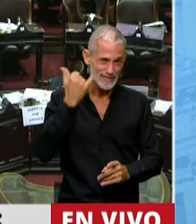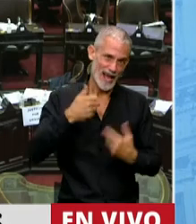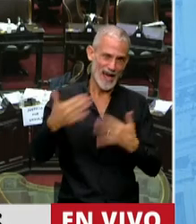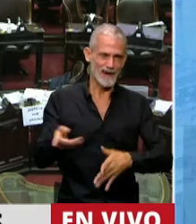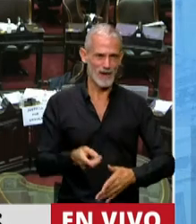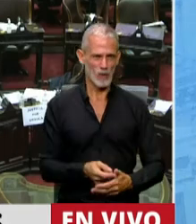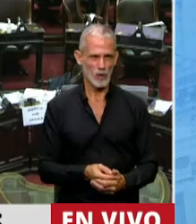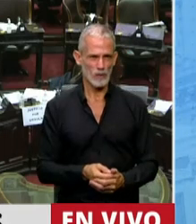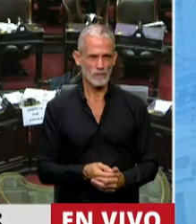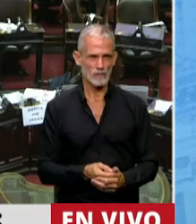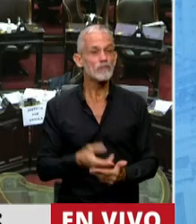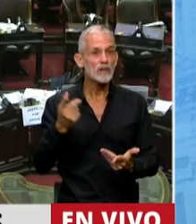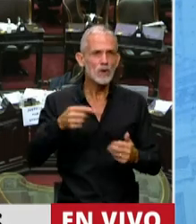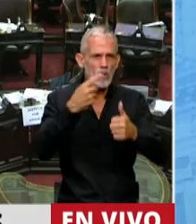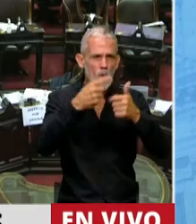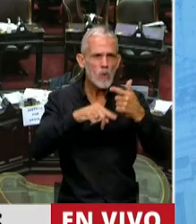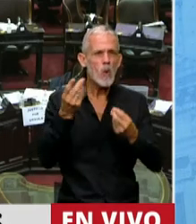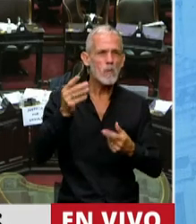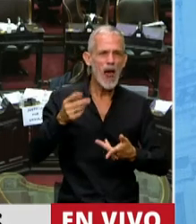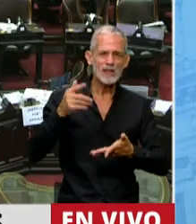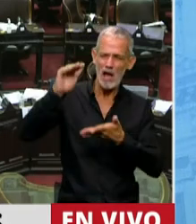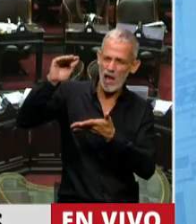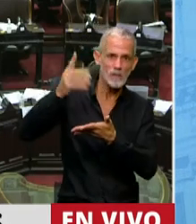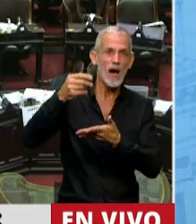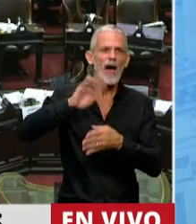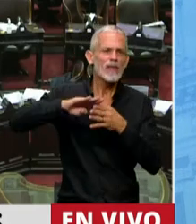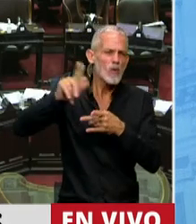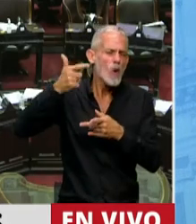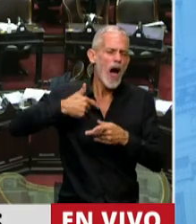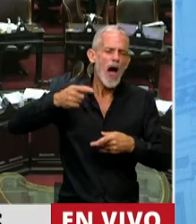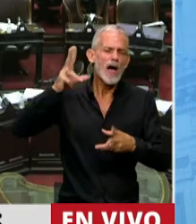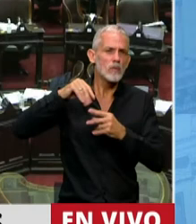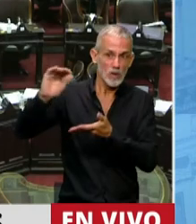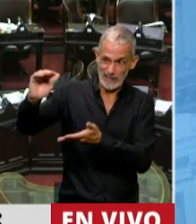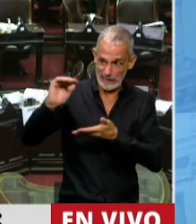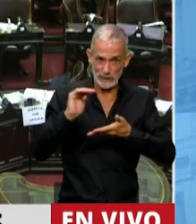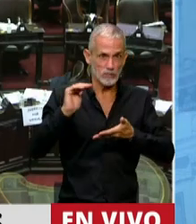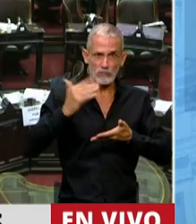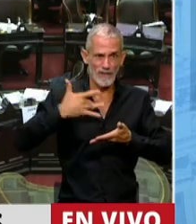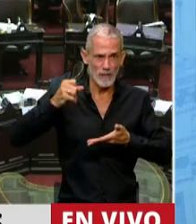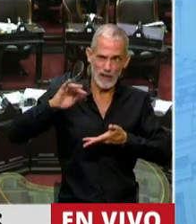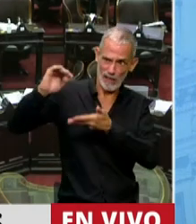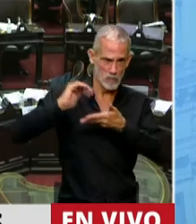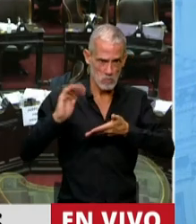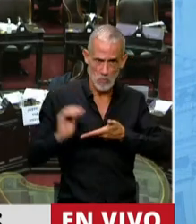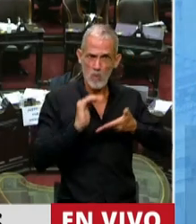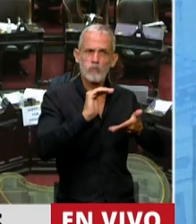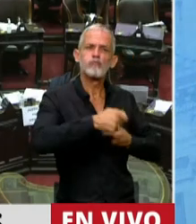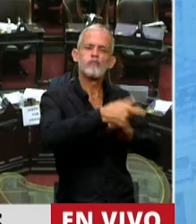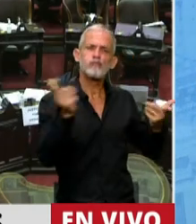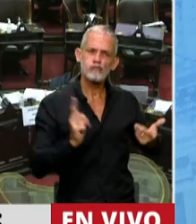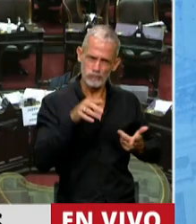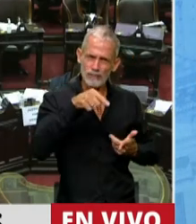recién. Entonces, todos esos recursos, el desconocimiento soberano de la deuda es para destinarlos a las necesidades de las grandes mayorías,